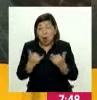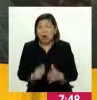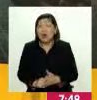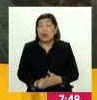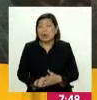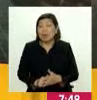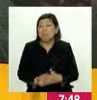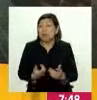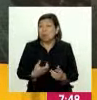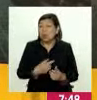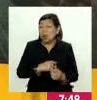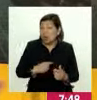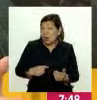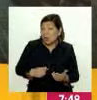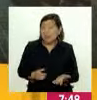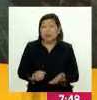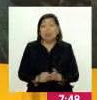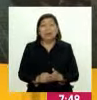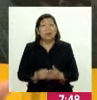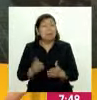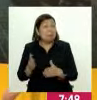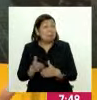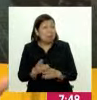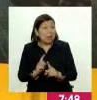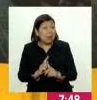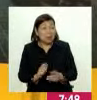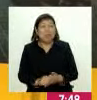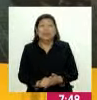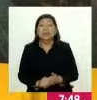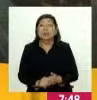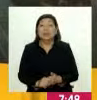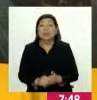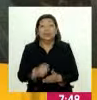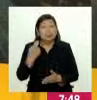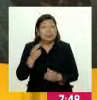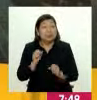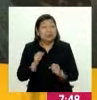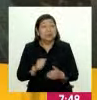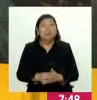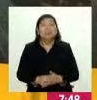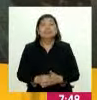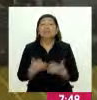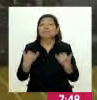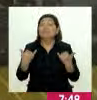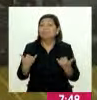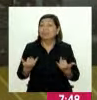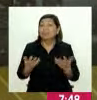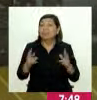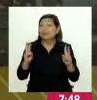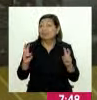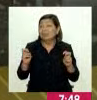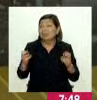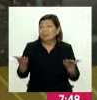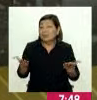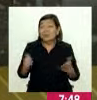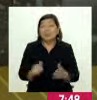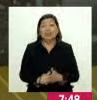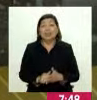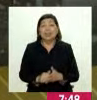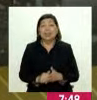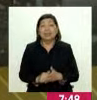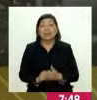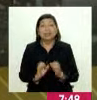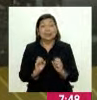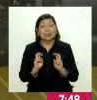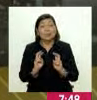parte del gobierno de Dina Boluarte no participar. Sería lo lógico en los próximos comicios. Bueno, eso es un tema que en todo caso